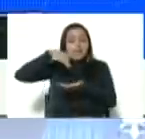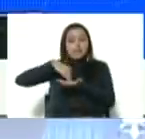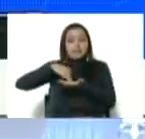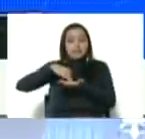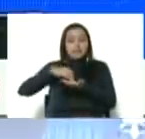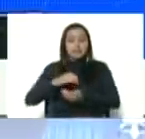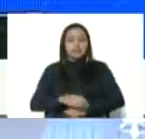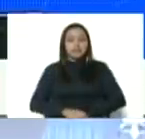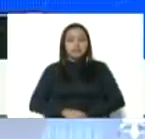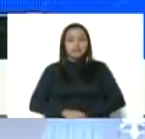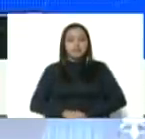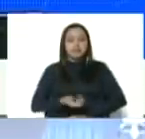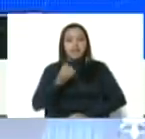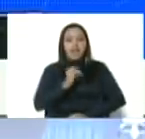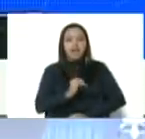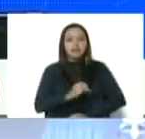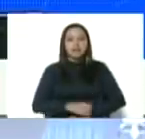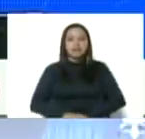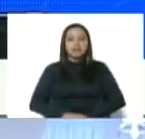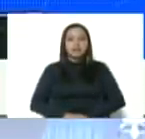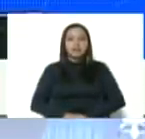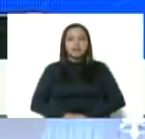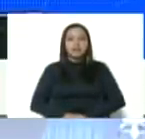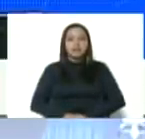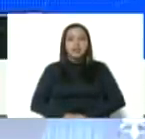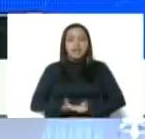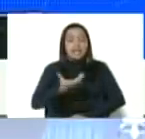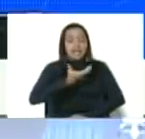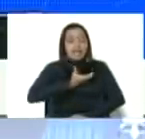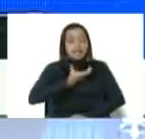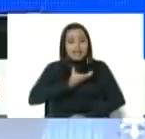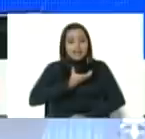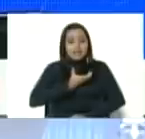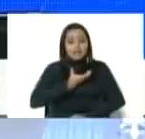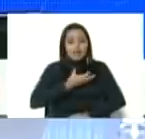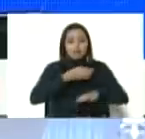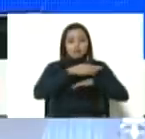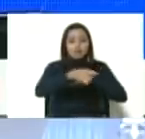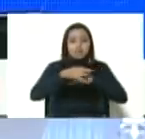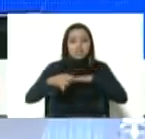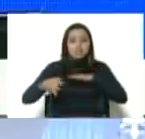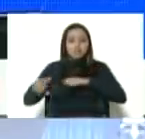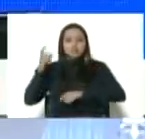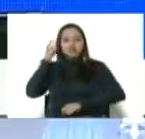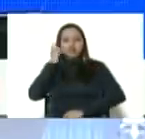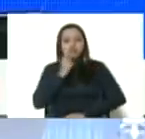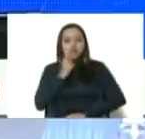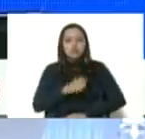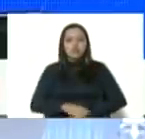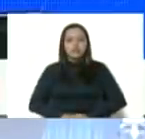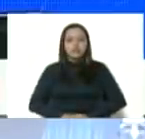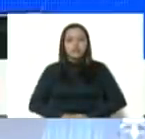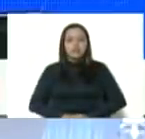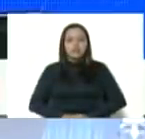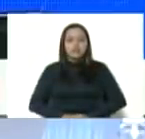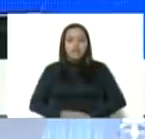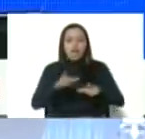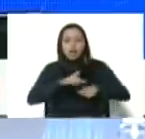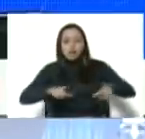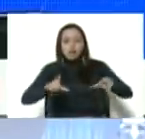Vicente Rangel Ábalos, alcalde del municipio Sucre. En el sector La Bombilla,